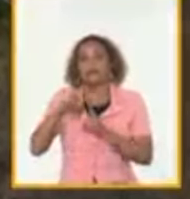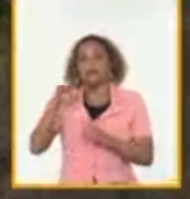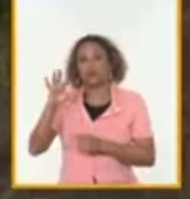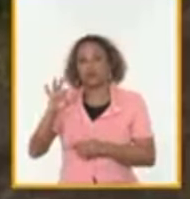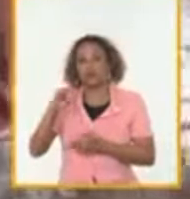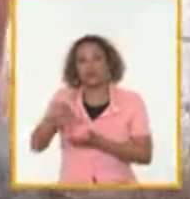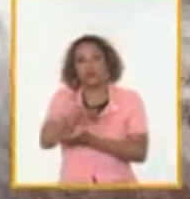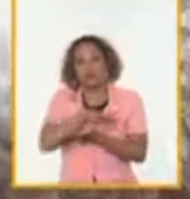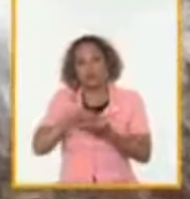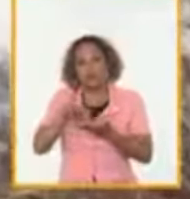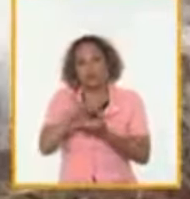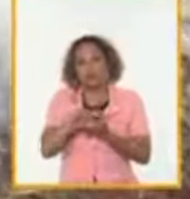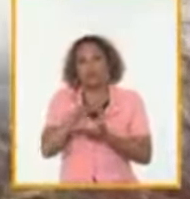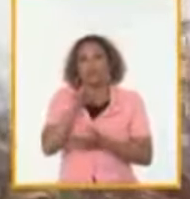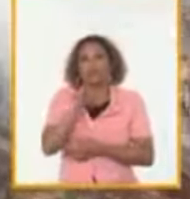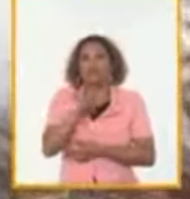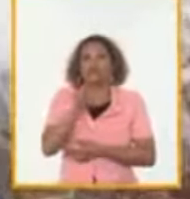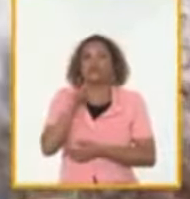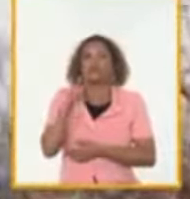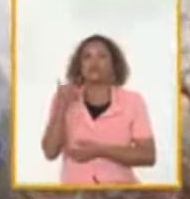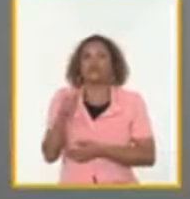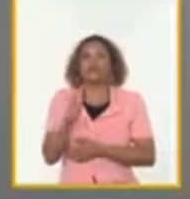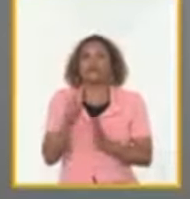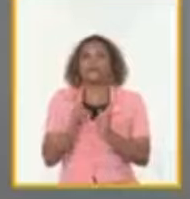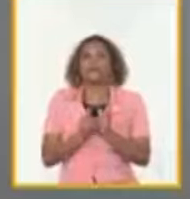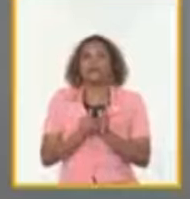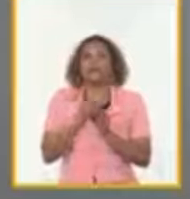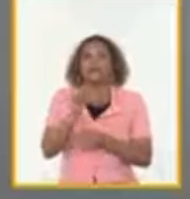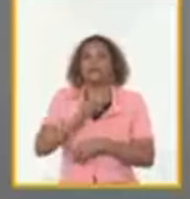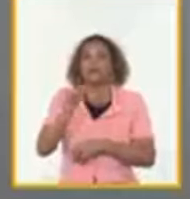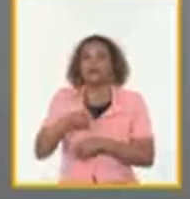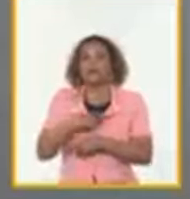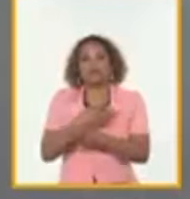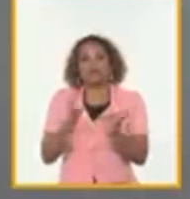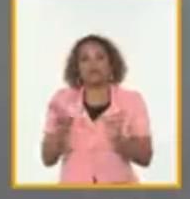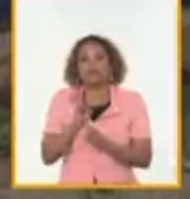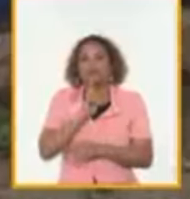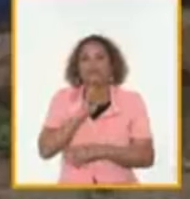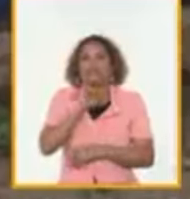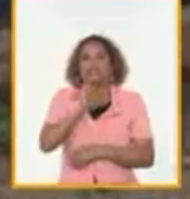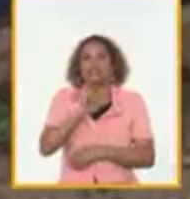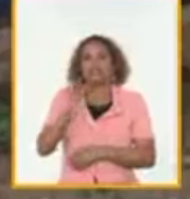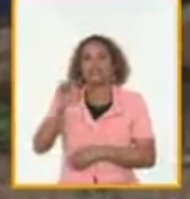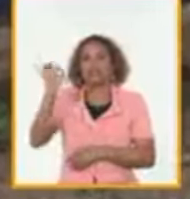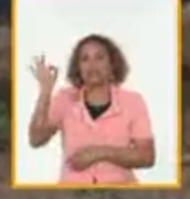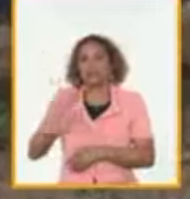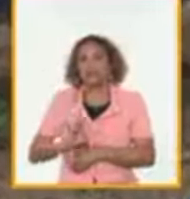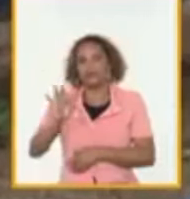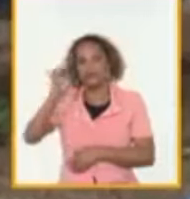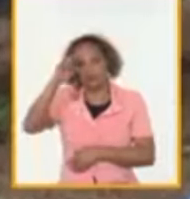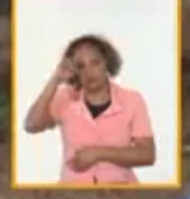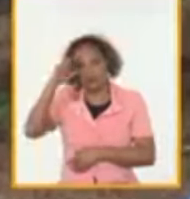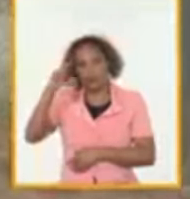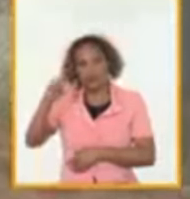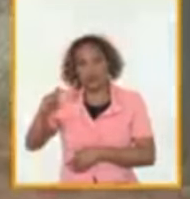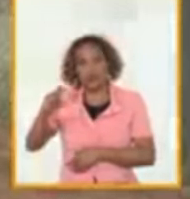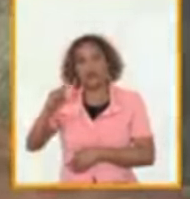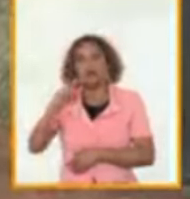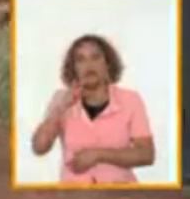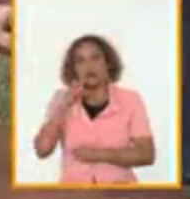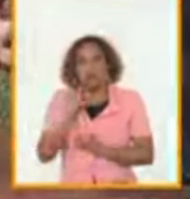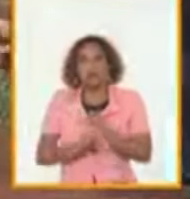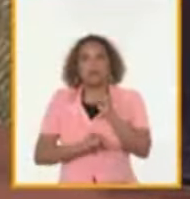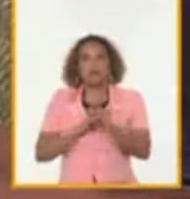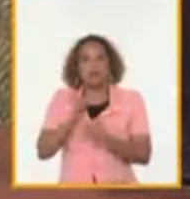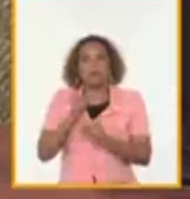deaaa 11 6% de la población de Santa Clara y eso nos ha venido a un